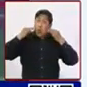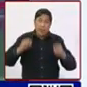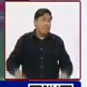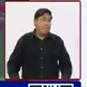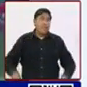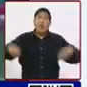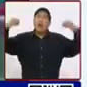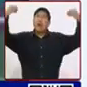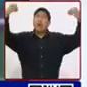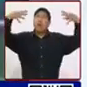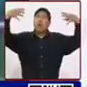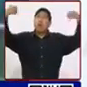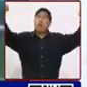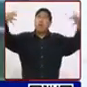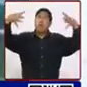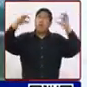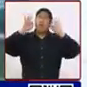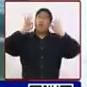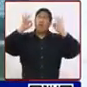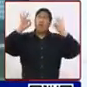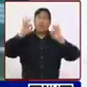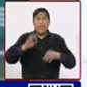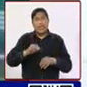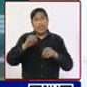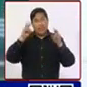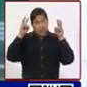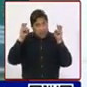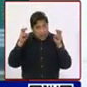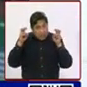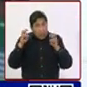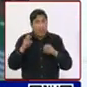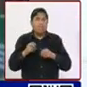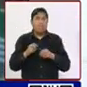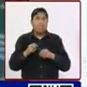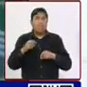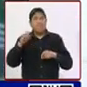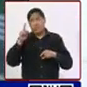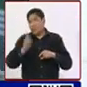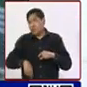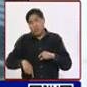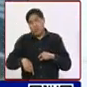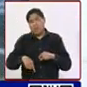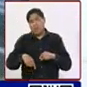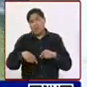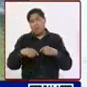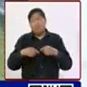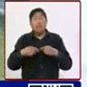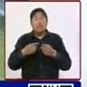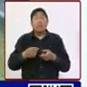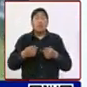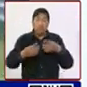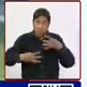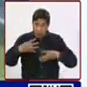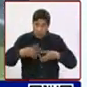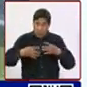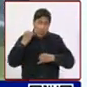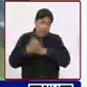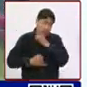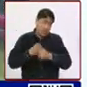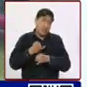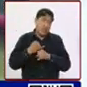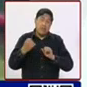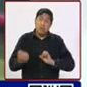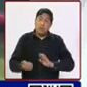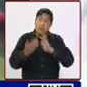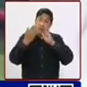La iluminación del estadio Gilberto Parada sería el factor para que Guavirá no juegue en casa en la Copa Sudamericana ante